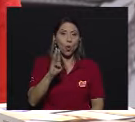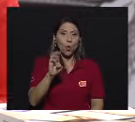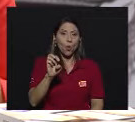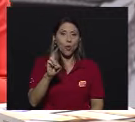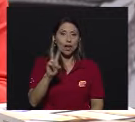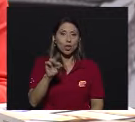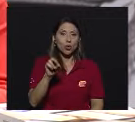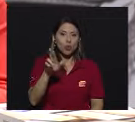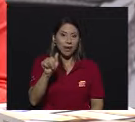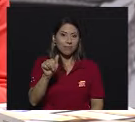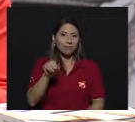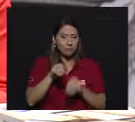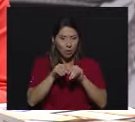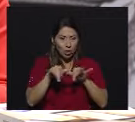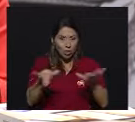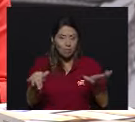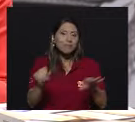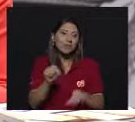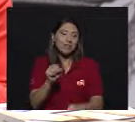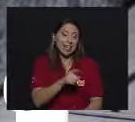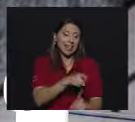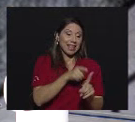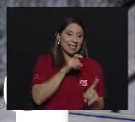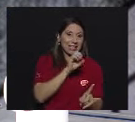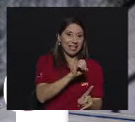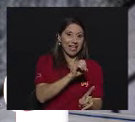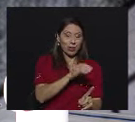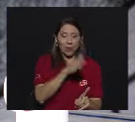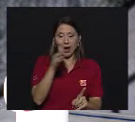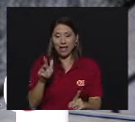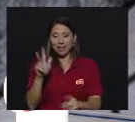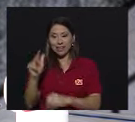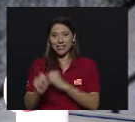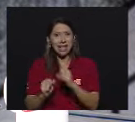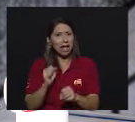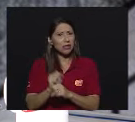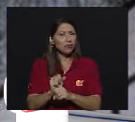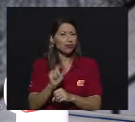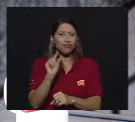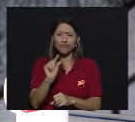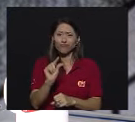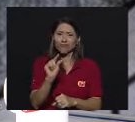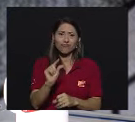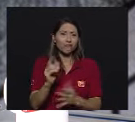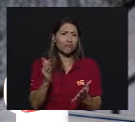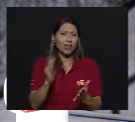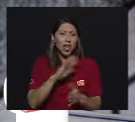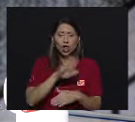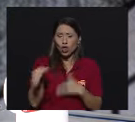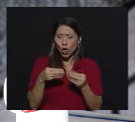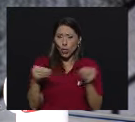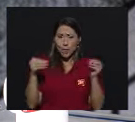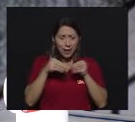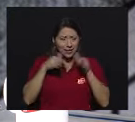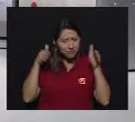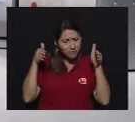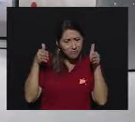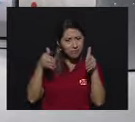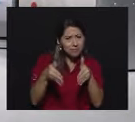cobertura, efectivamente tenemos de 0 a 3 años una muy baja cobertura, prácticamente